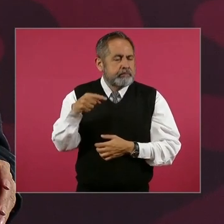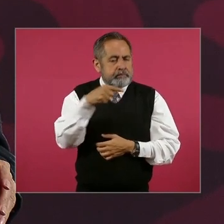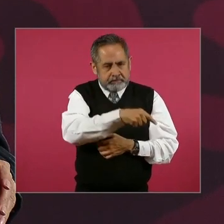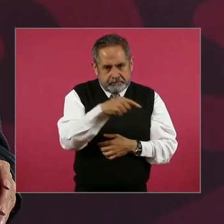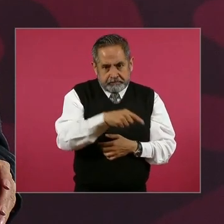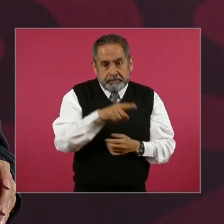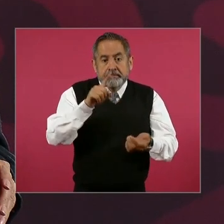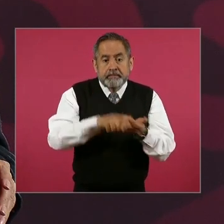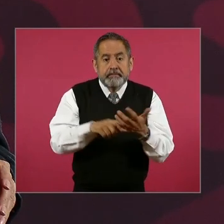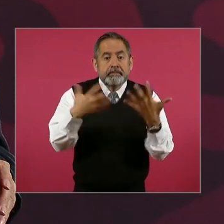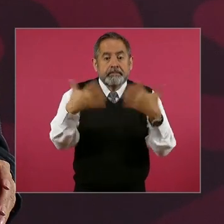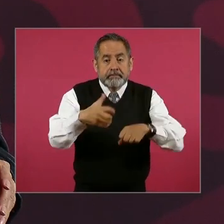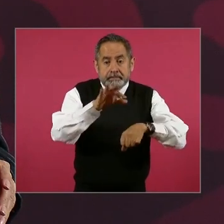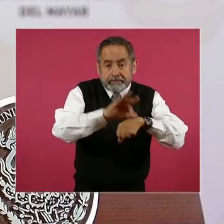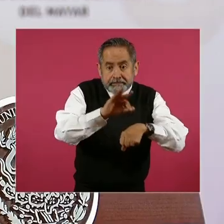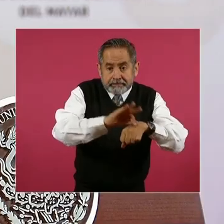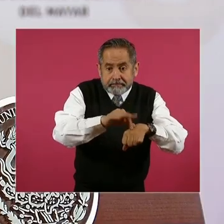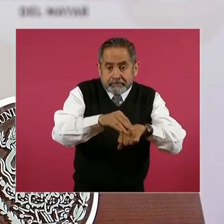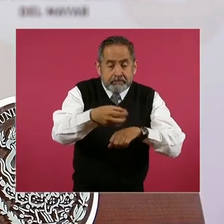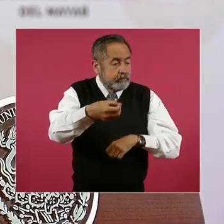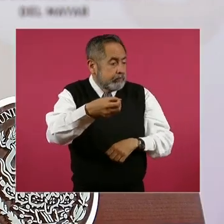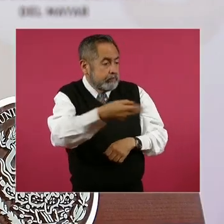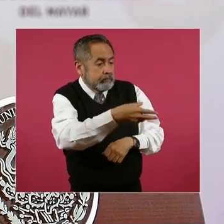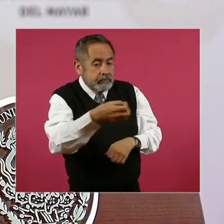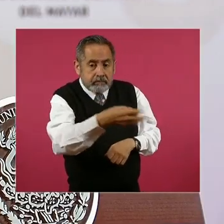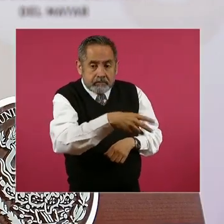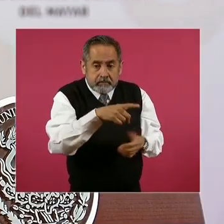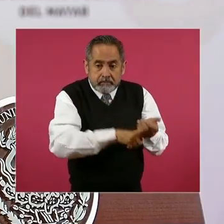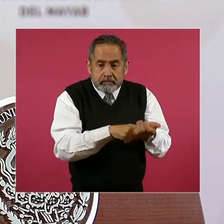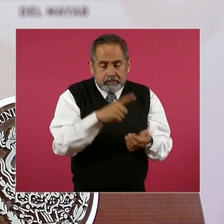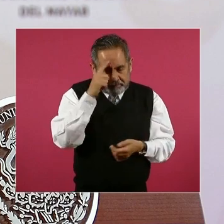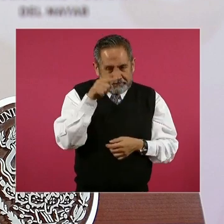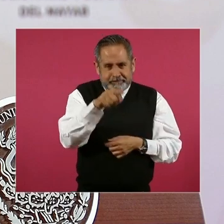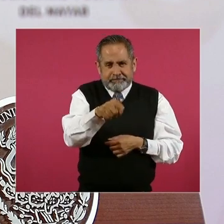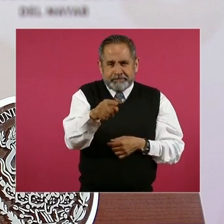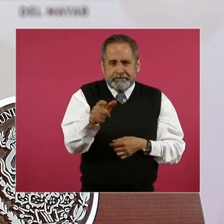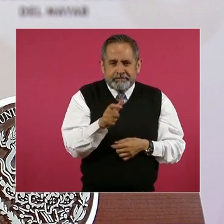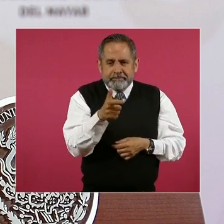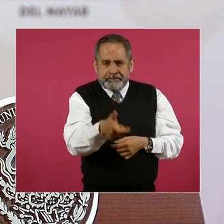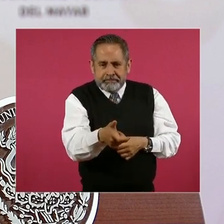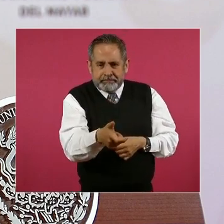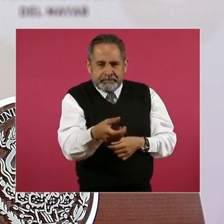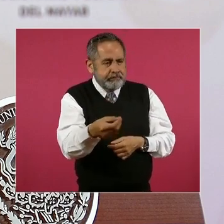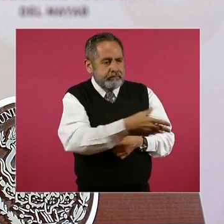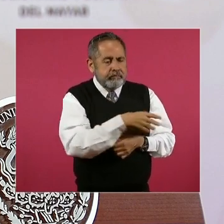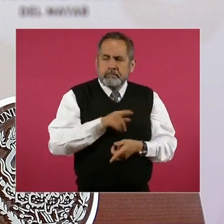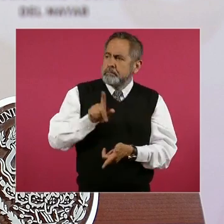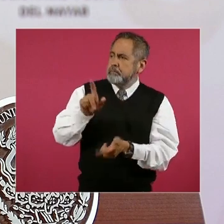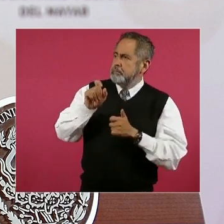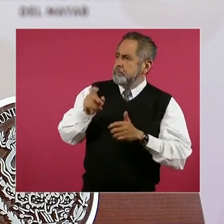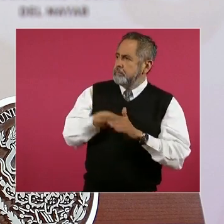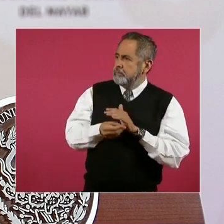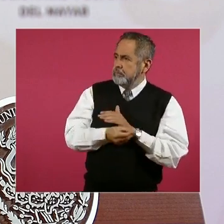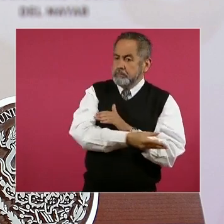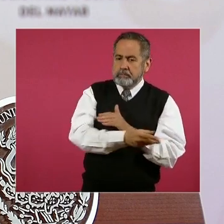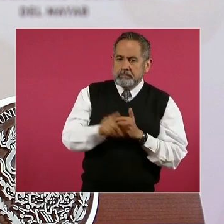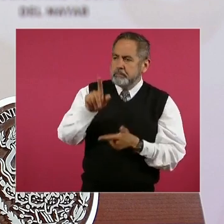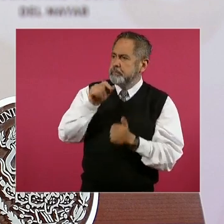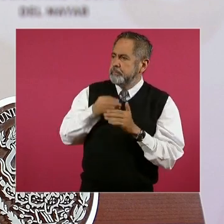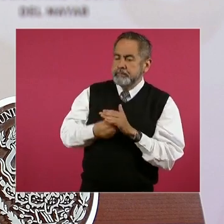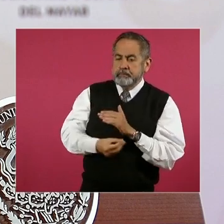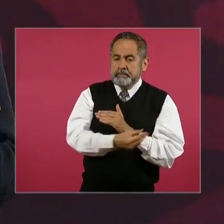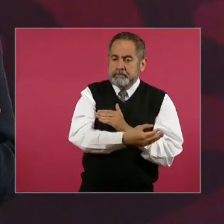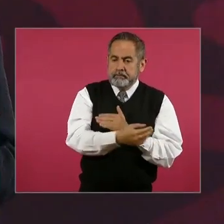ahí hubo empresas farmacéuticas que fueron usadas como las que cobraban el dinero que iba a